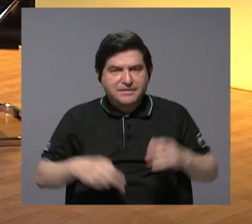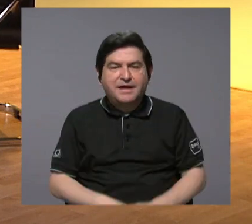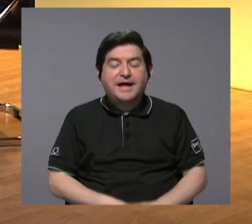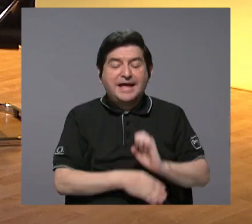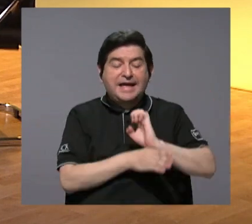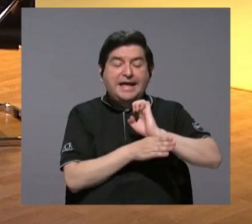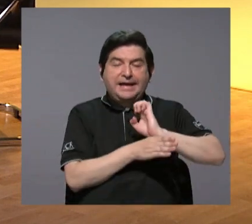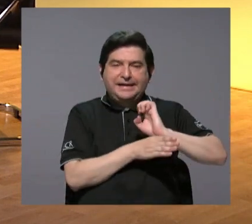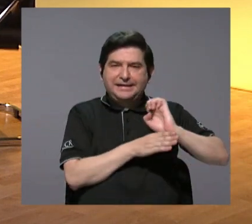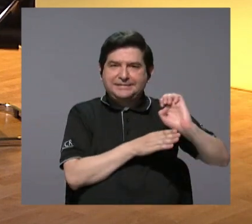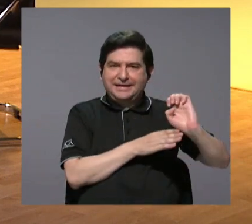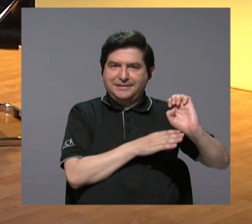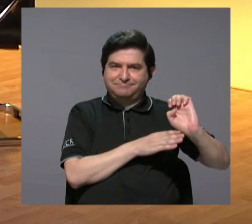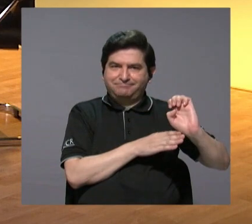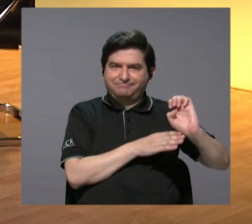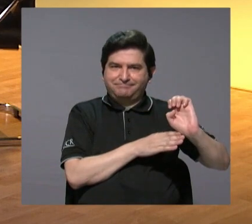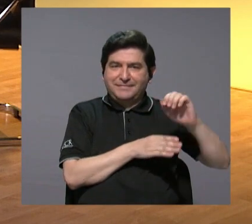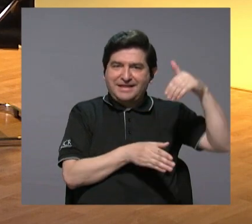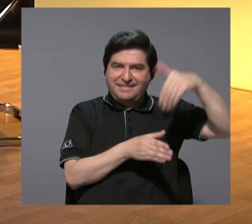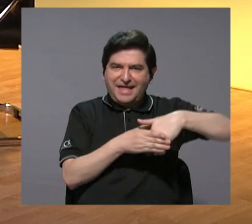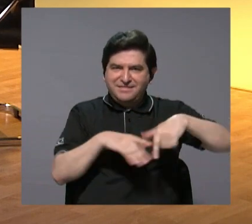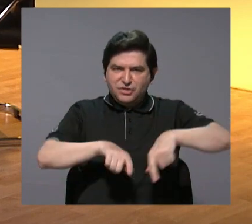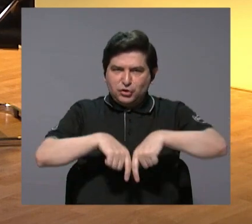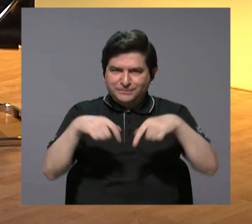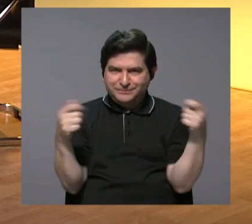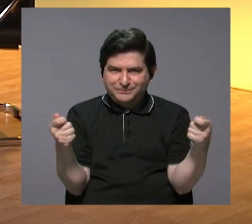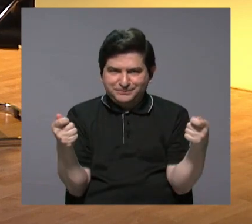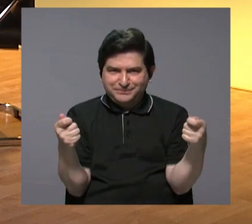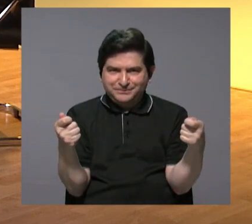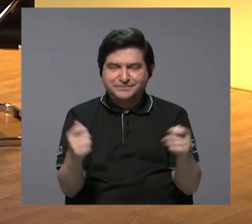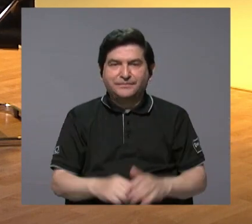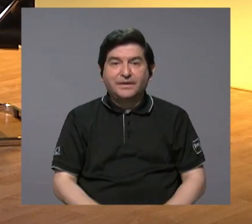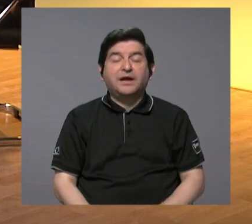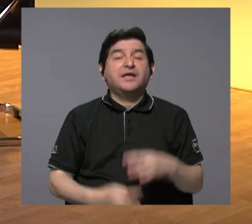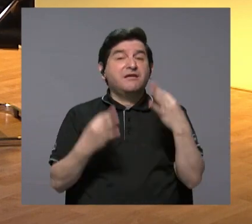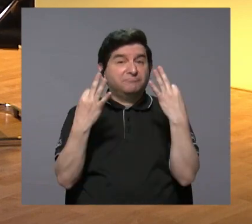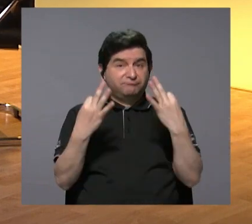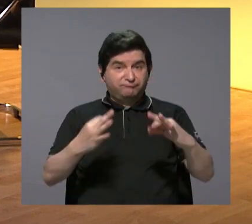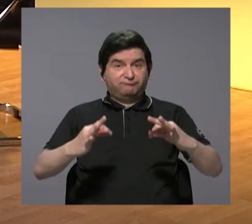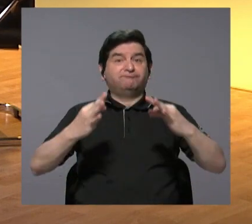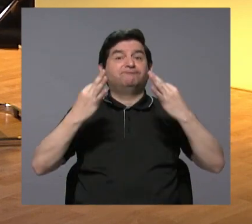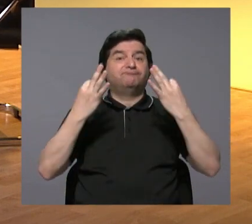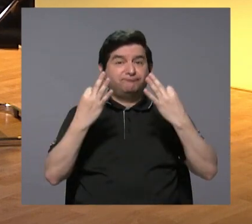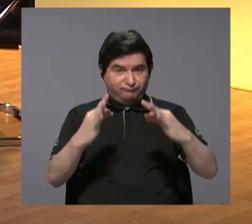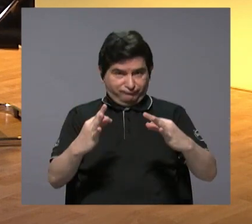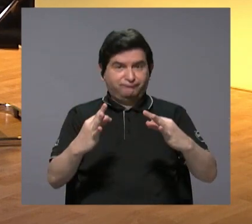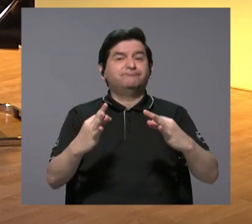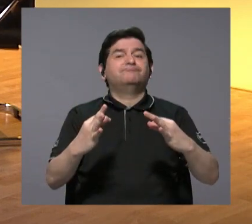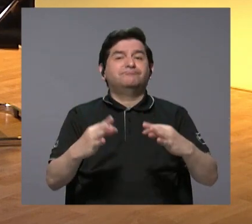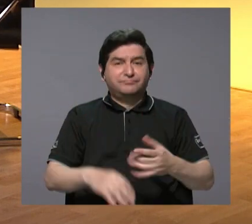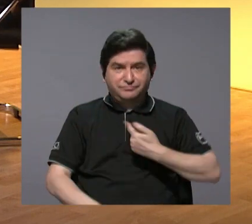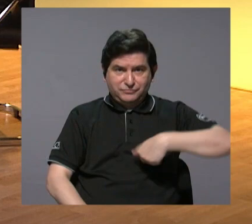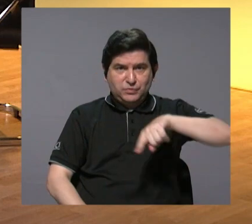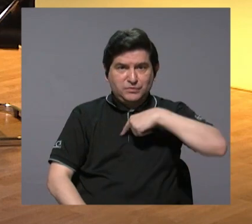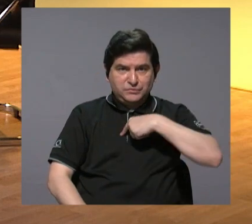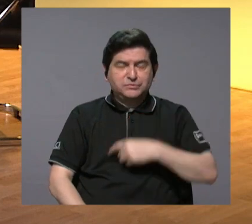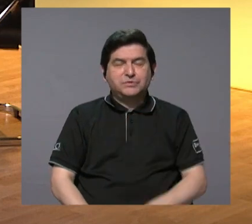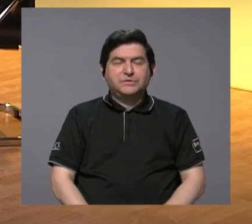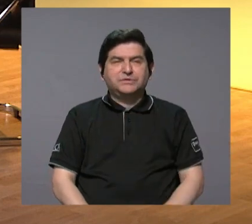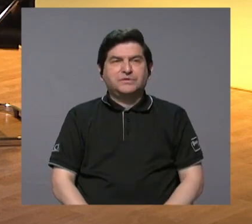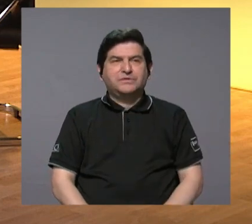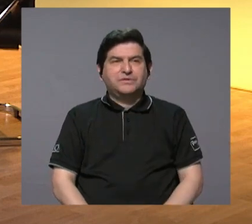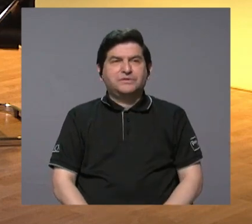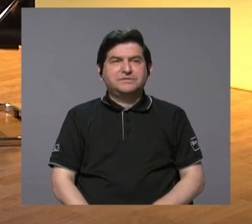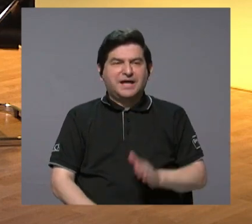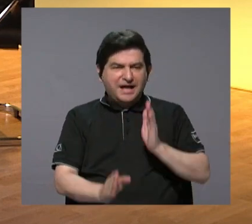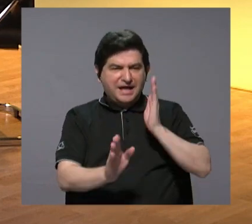ética en el periodismo. Ese es, y hemos tratado de comportarnos de acuerdo a